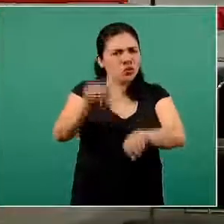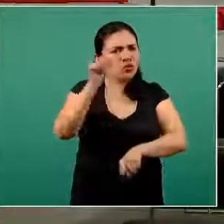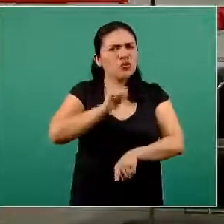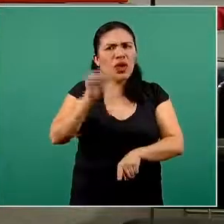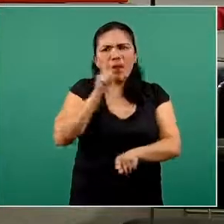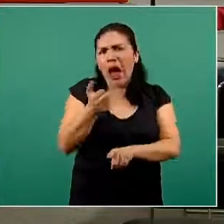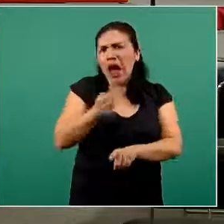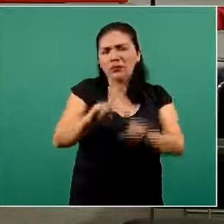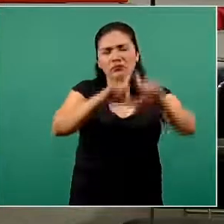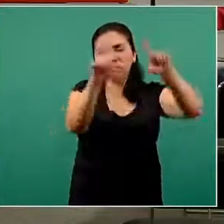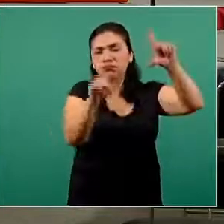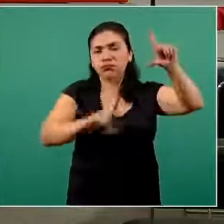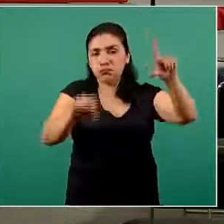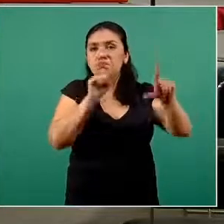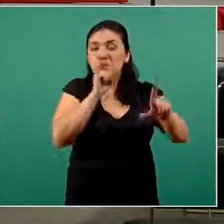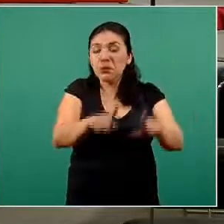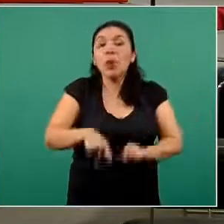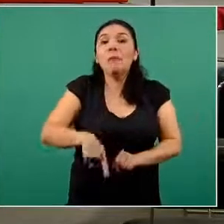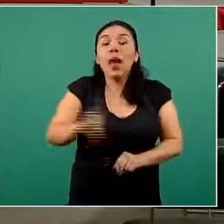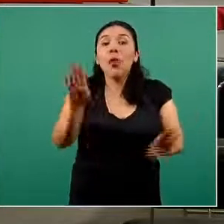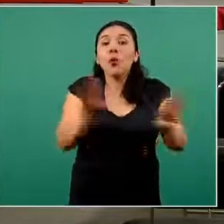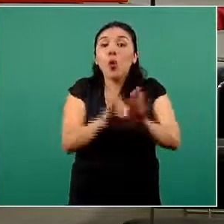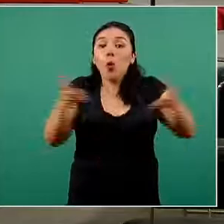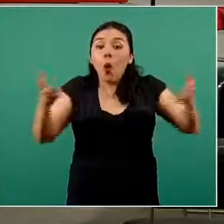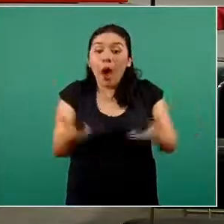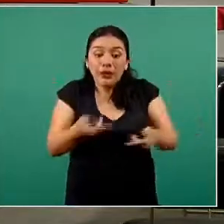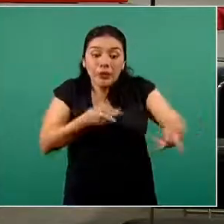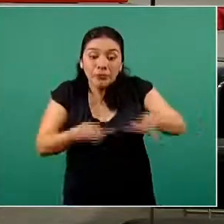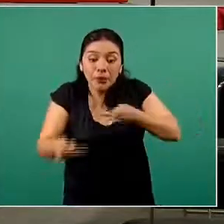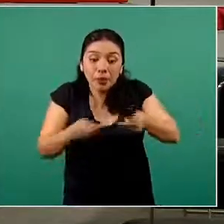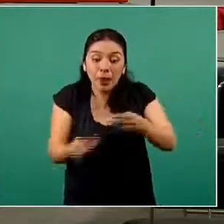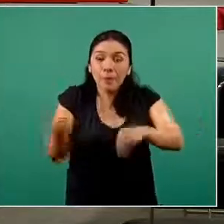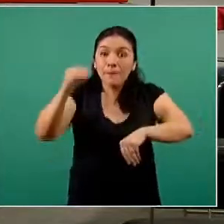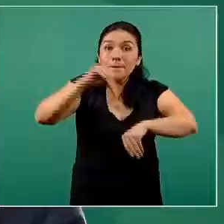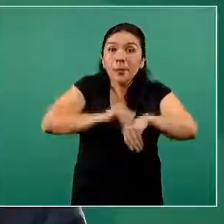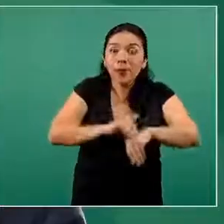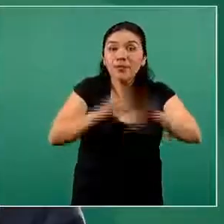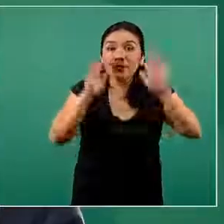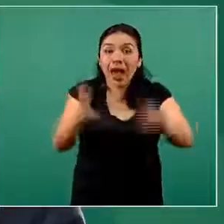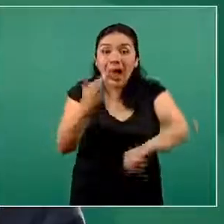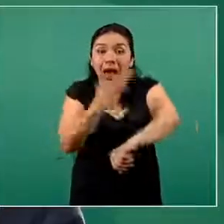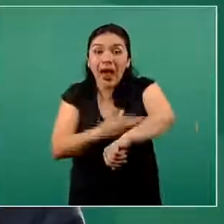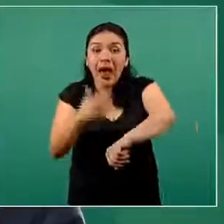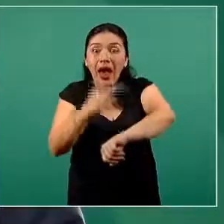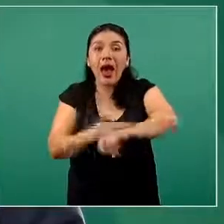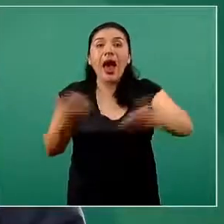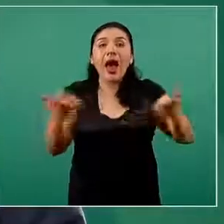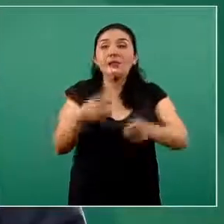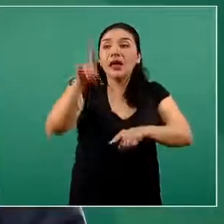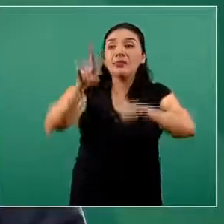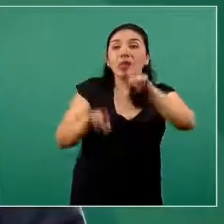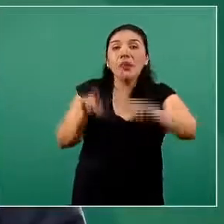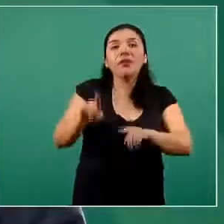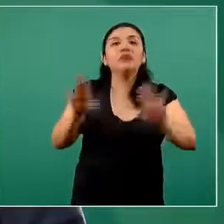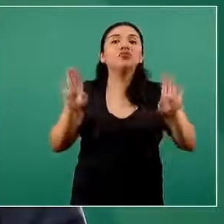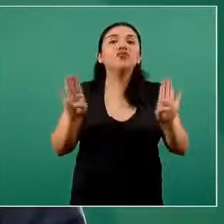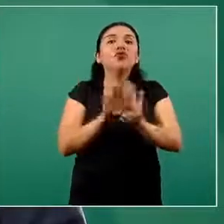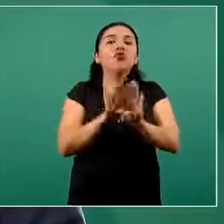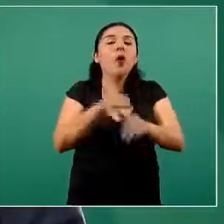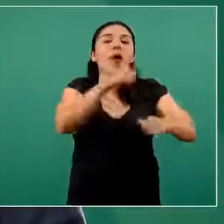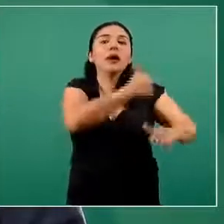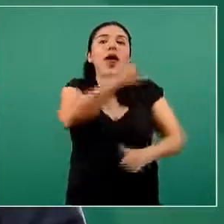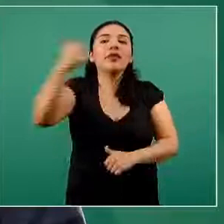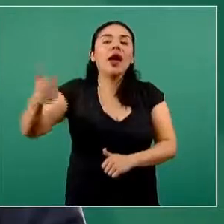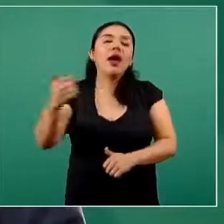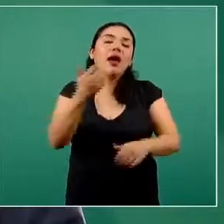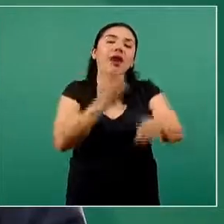misma para todo el país, pero la aplicación de esa estrategia, lo que llamamos la táctica, es la que corresponde a